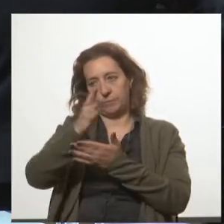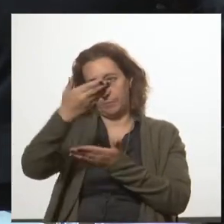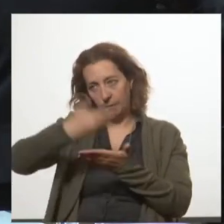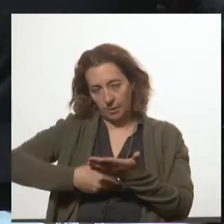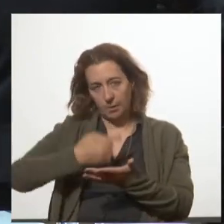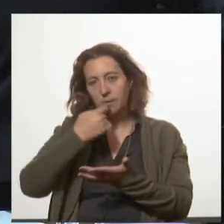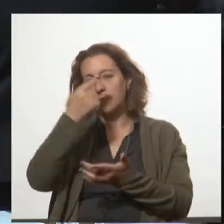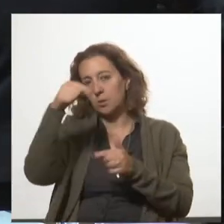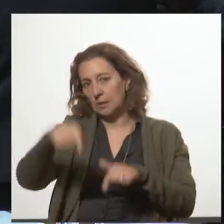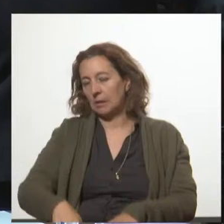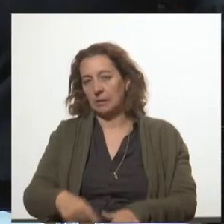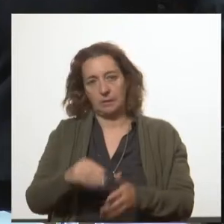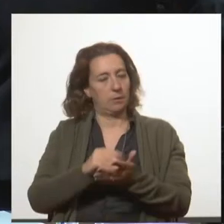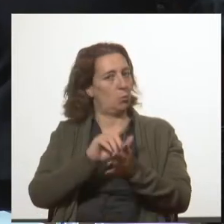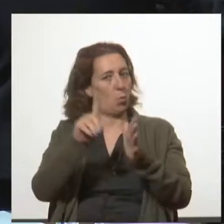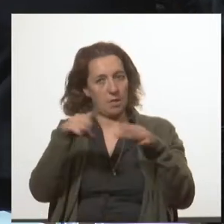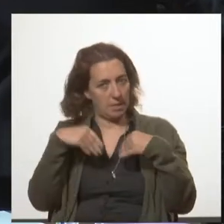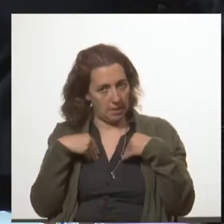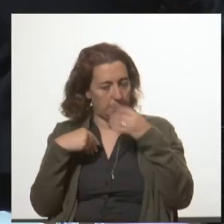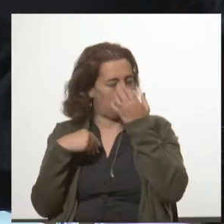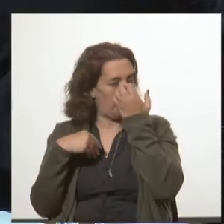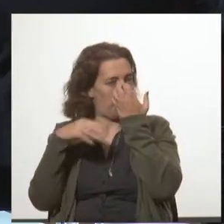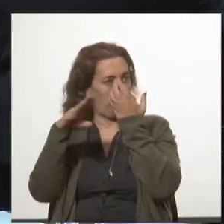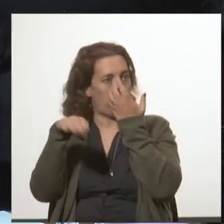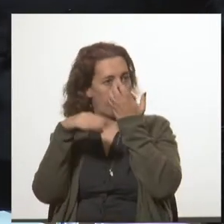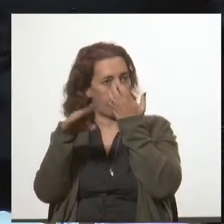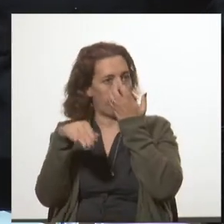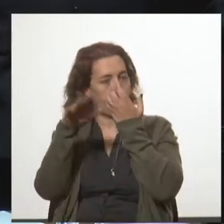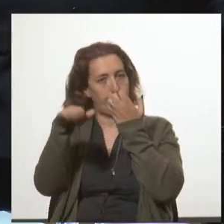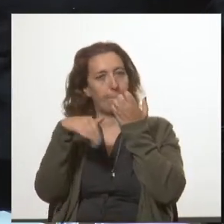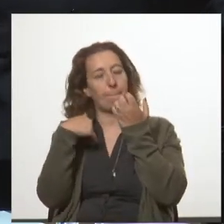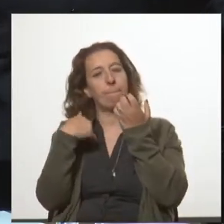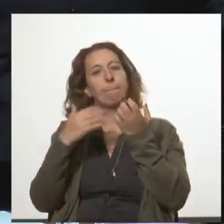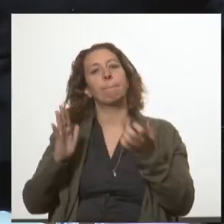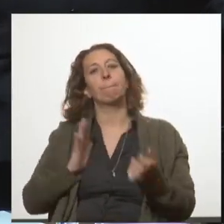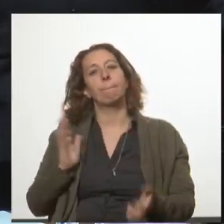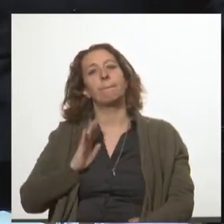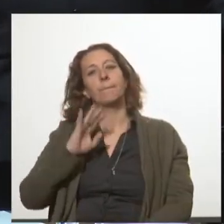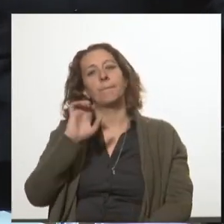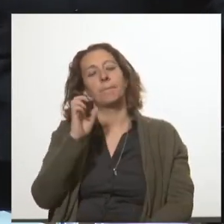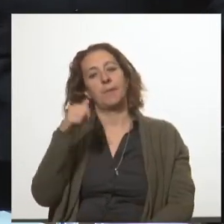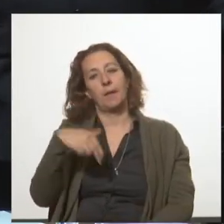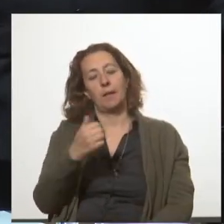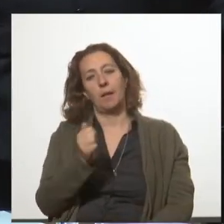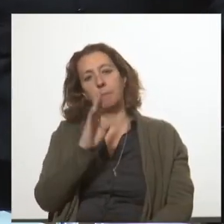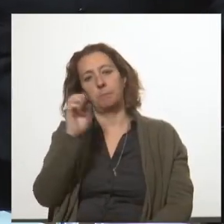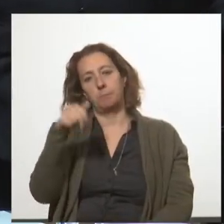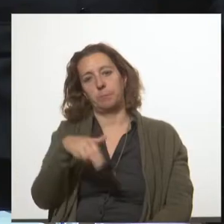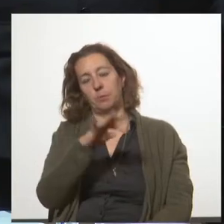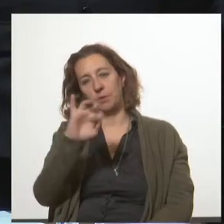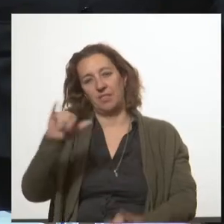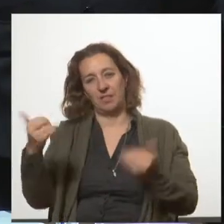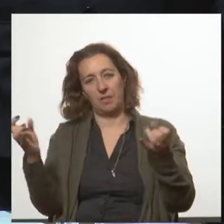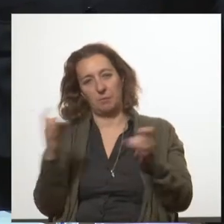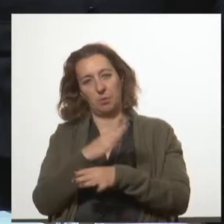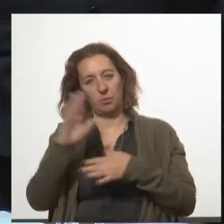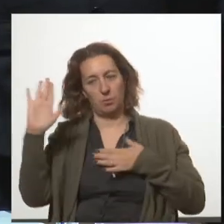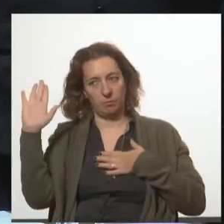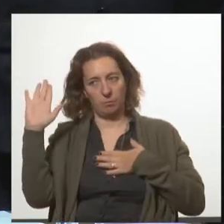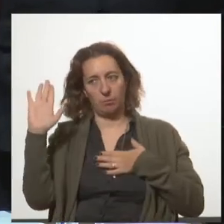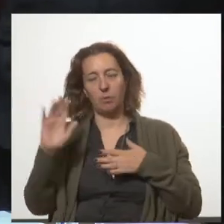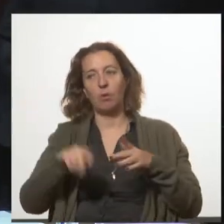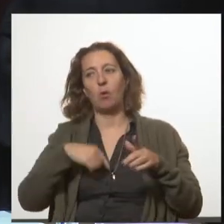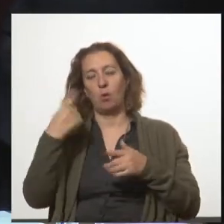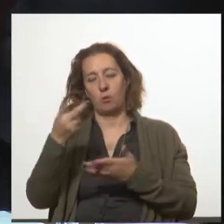acepta la convocatoria del cuerpo por lo que queda convocado a la señora elena ponte quien se ha prestado la promesa de estilo te hace